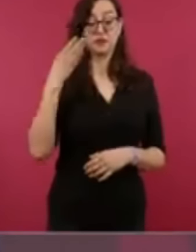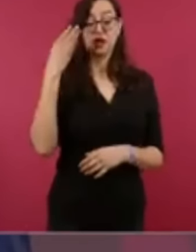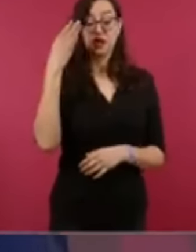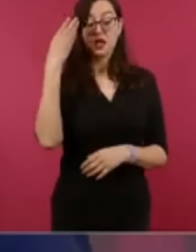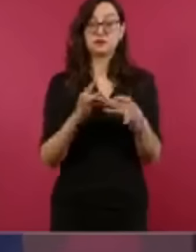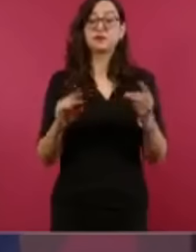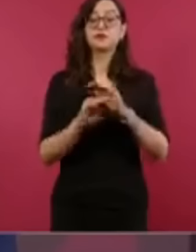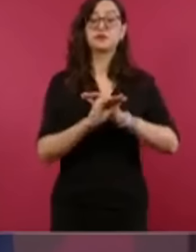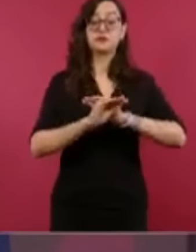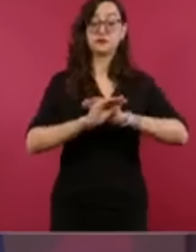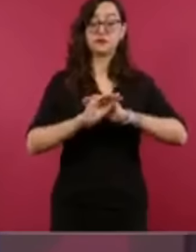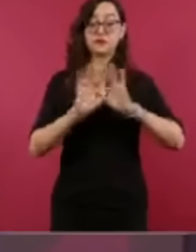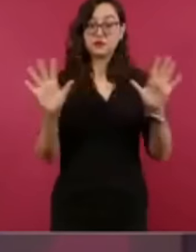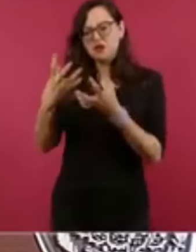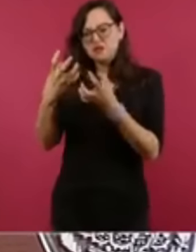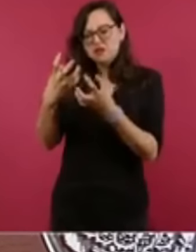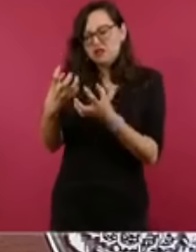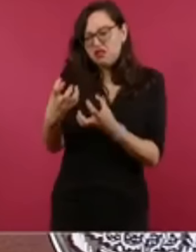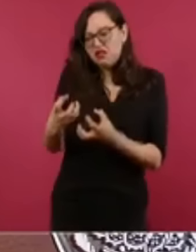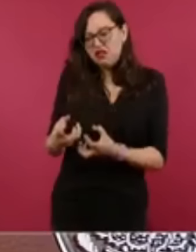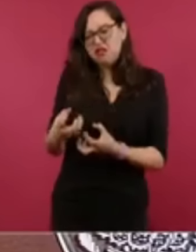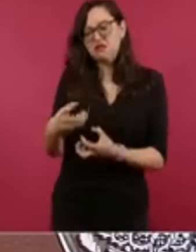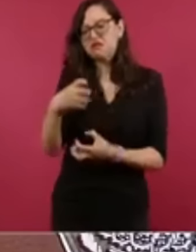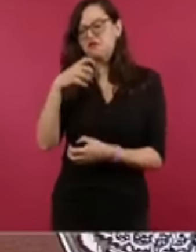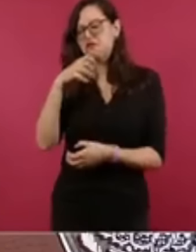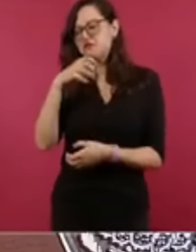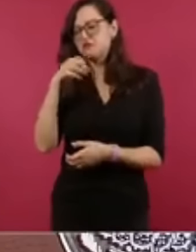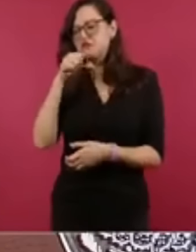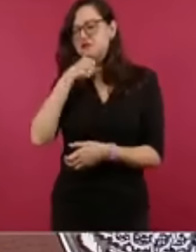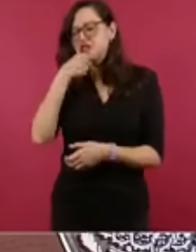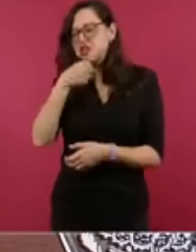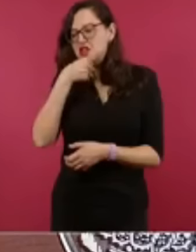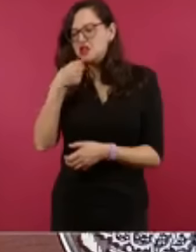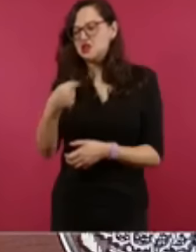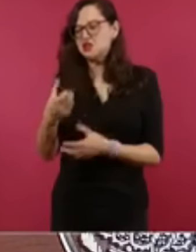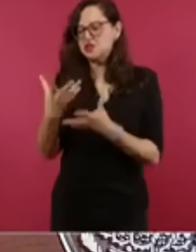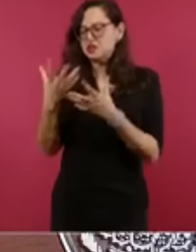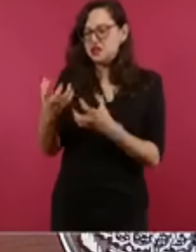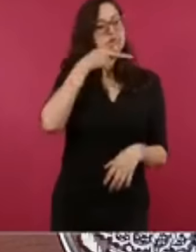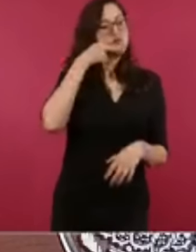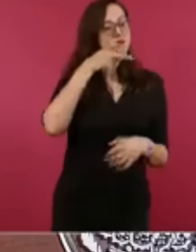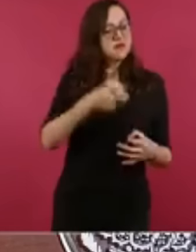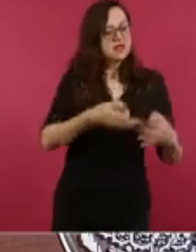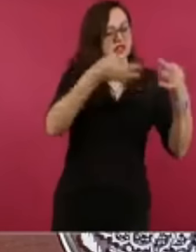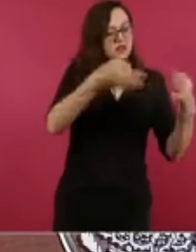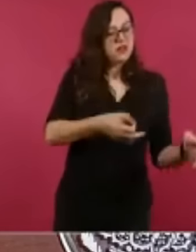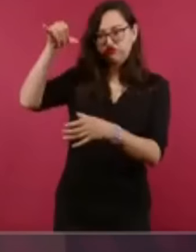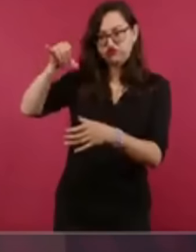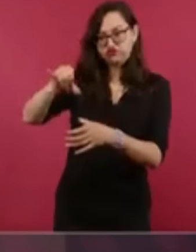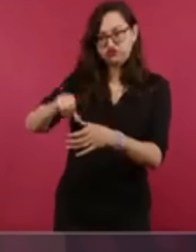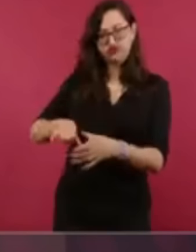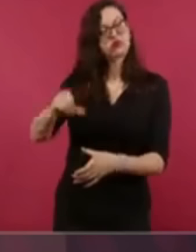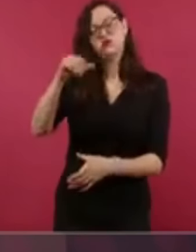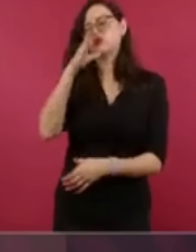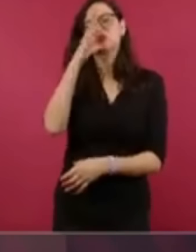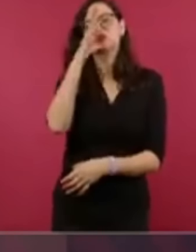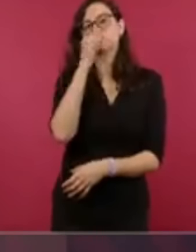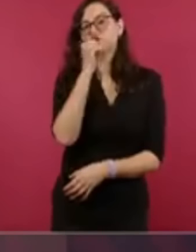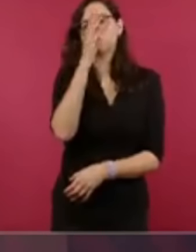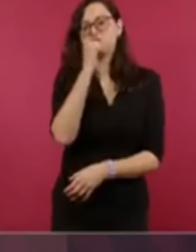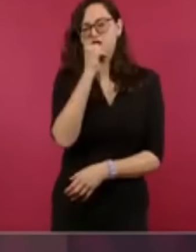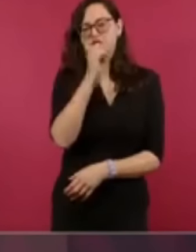vino nuevo en botellas viejas, y eso es lo que está sucediendo. Por eso, aún con una